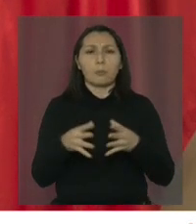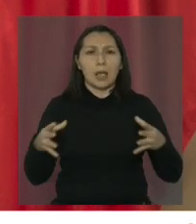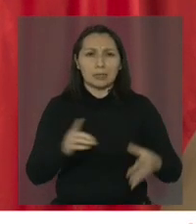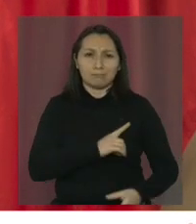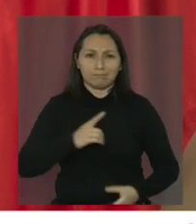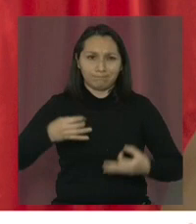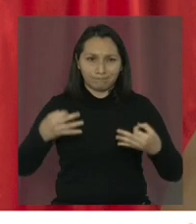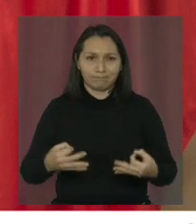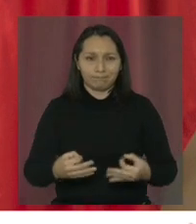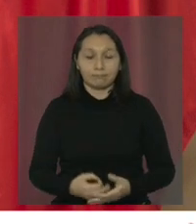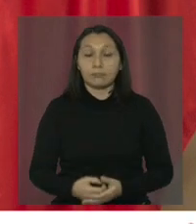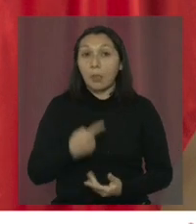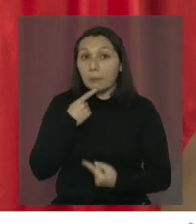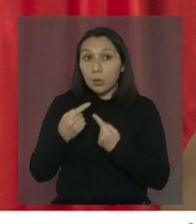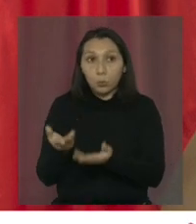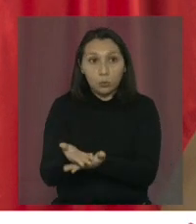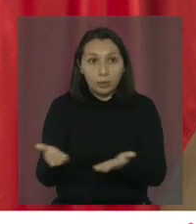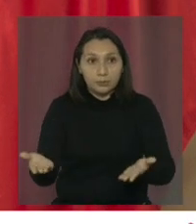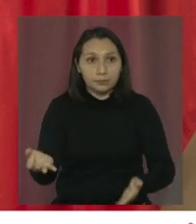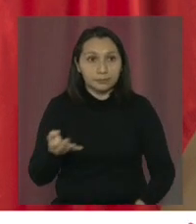digno preguntas